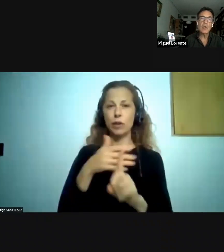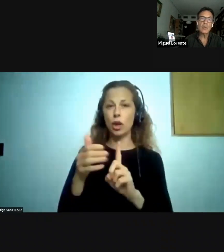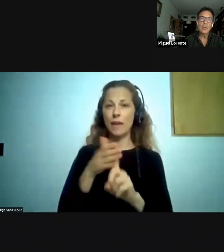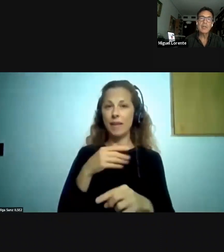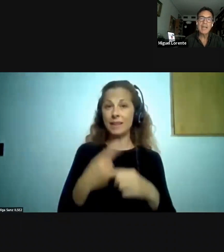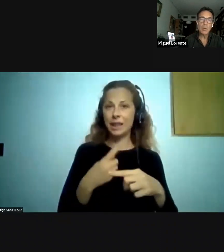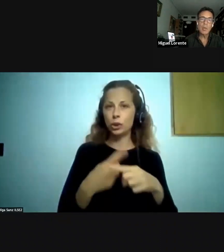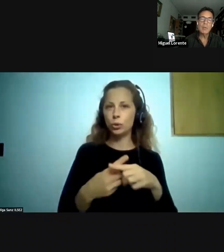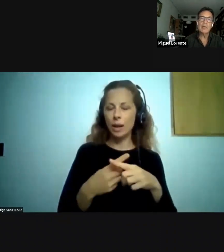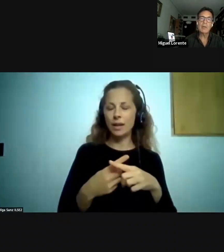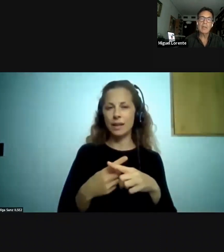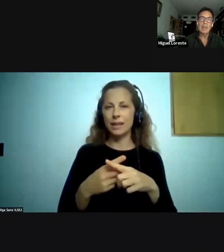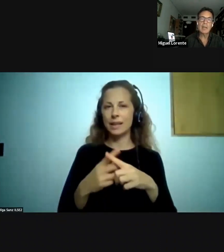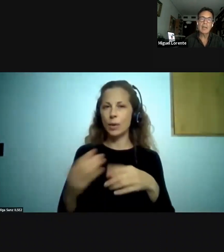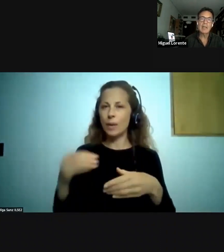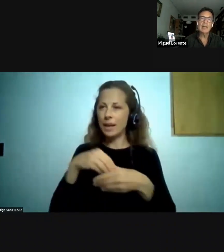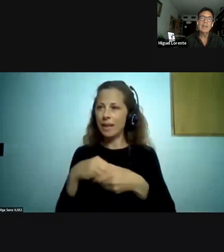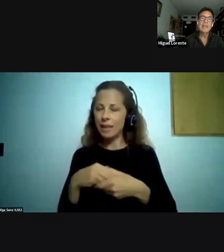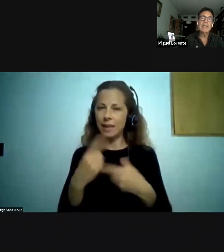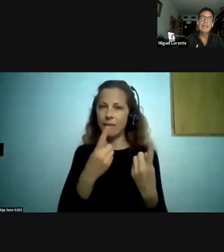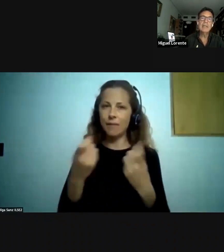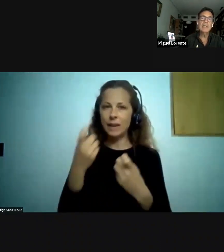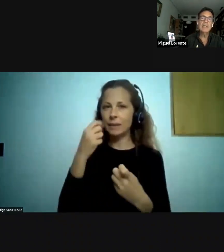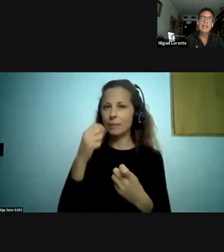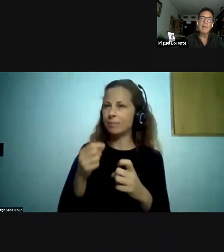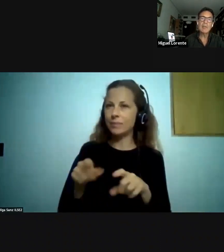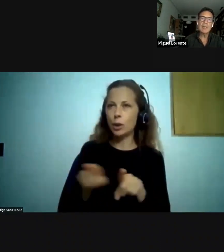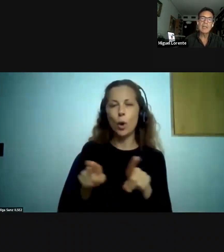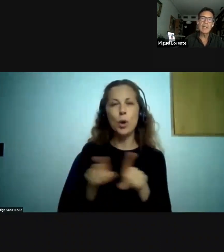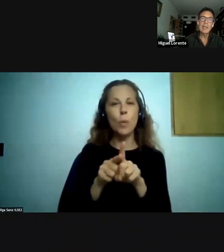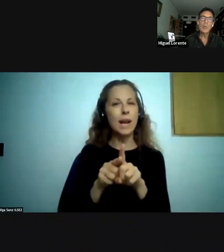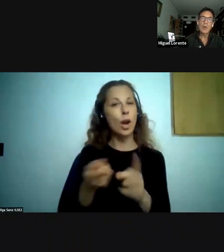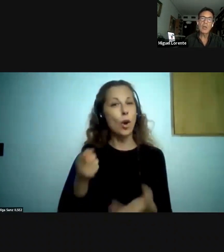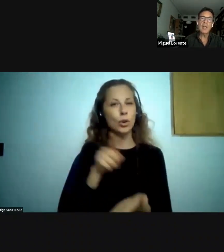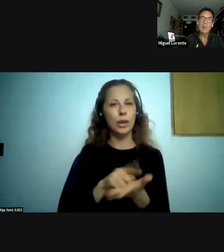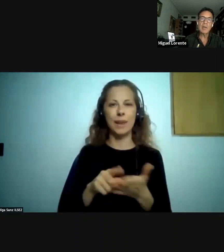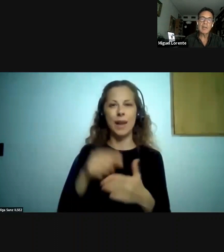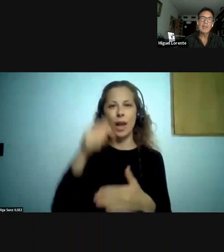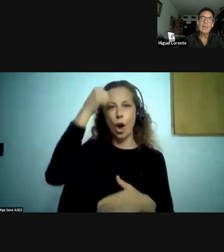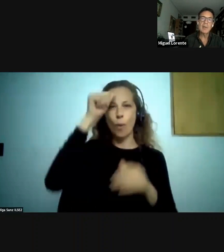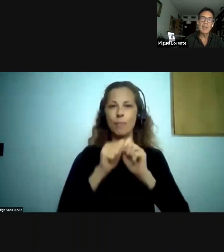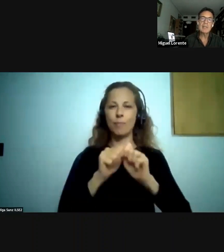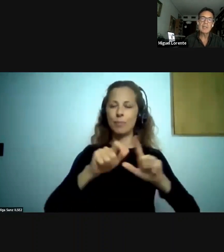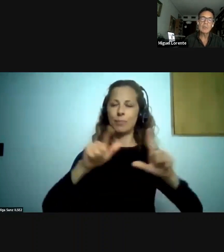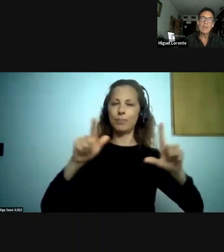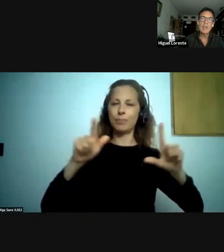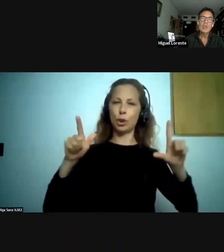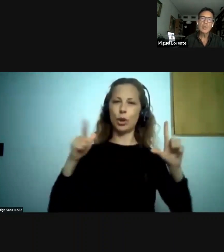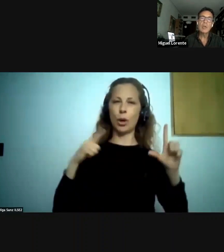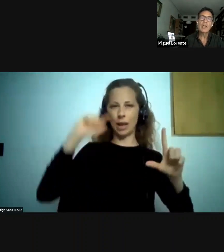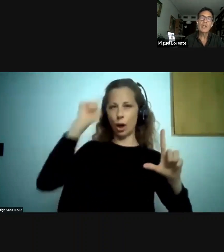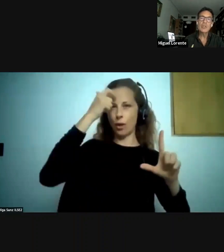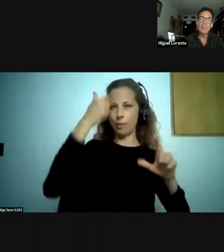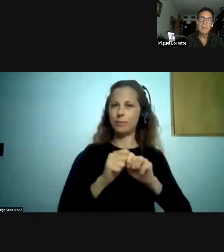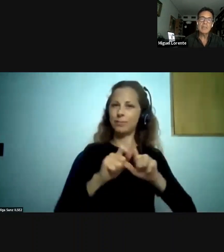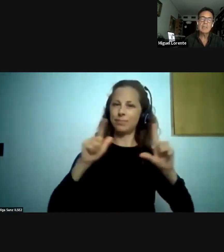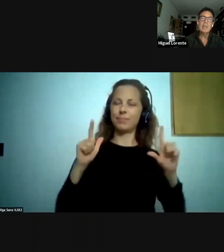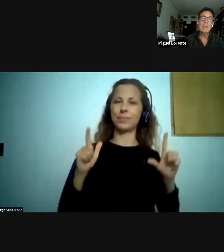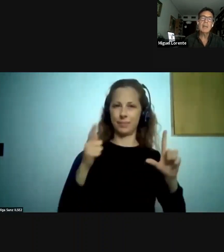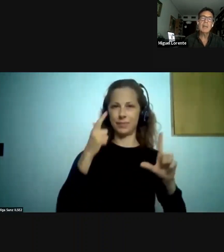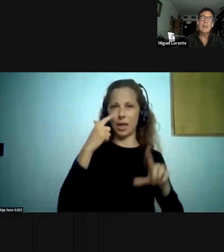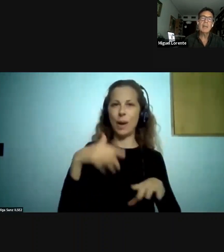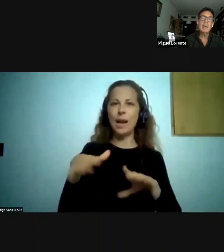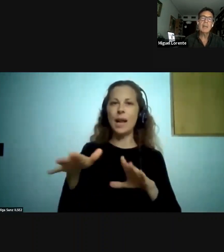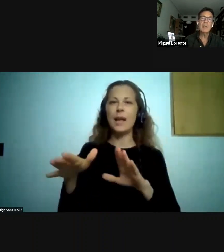que estamos en una construcción de nuevo androcéntrica. Es decir, estamos ante una conceptualización de la violencia sexual sobre lo que